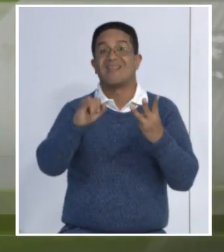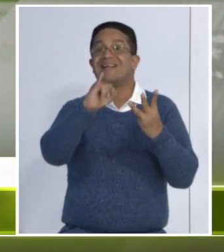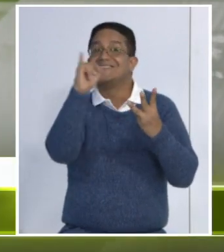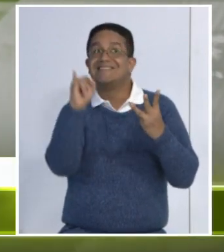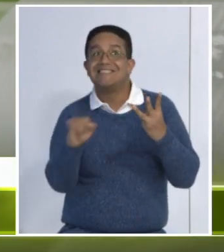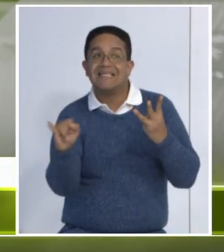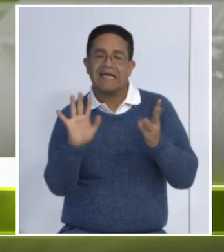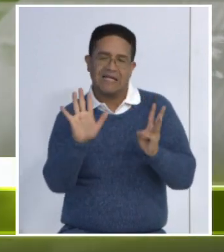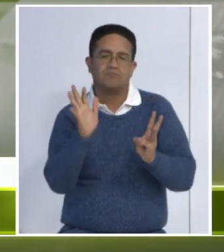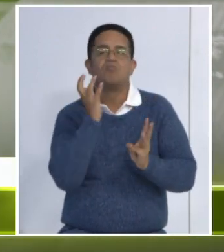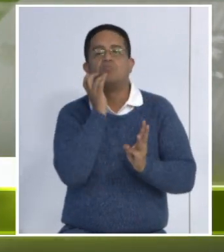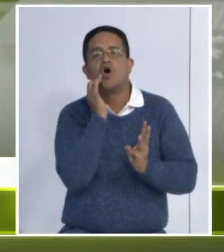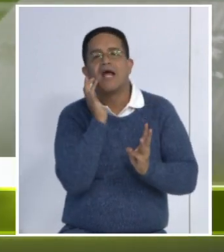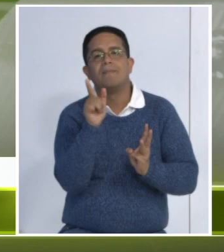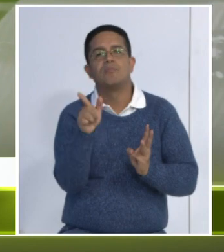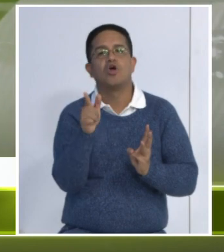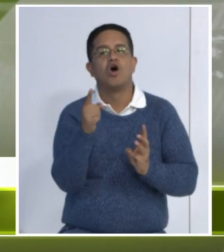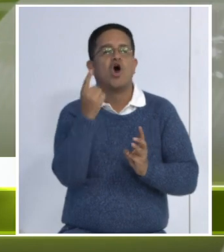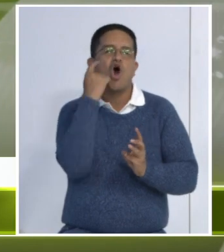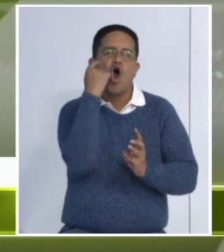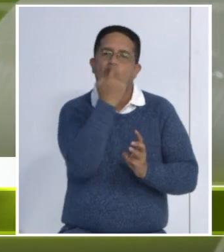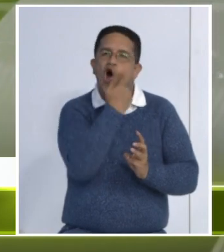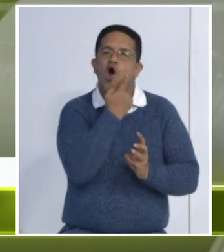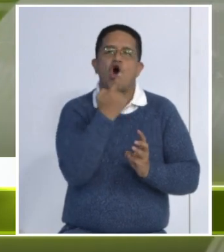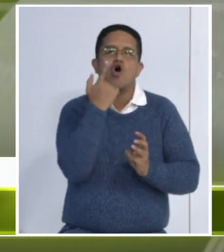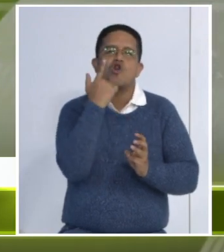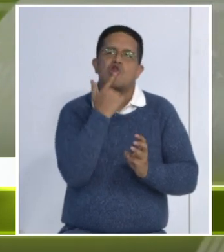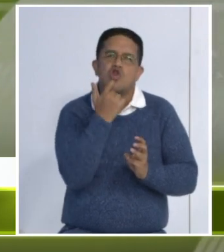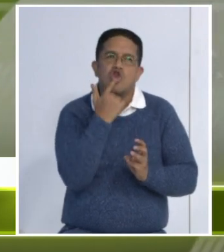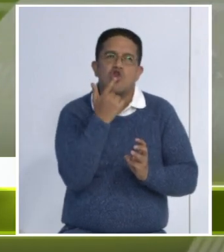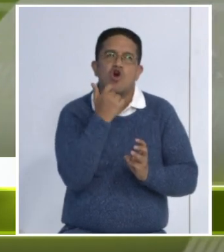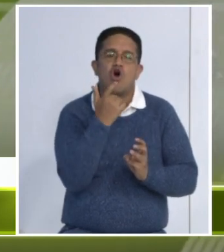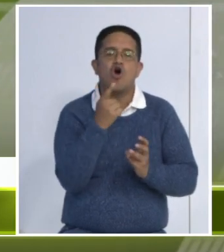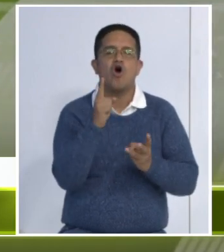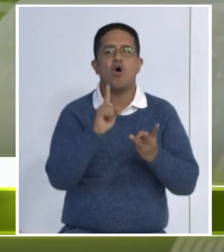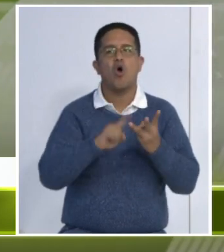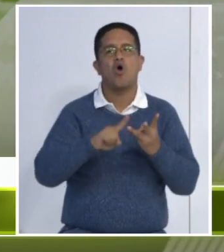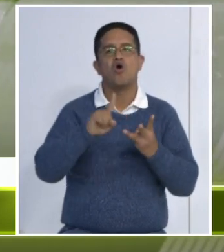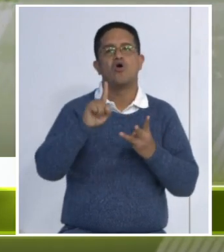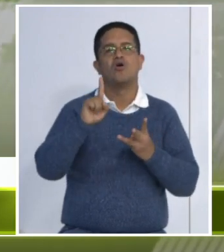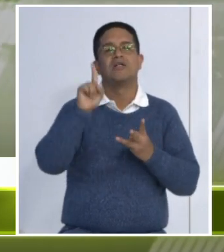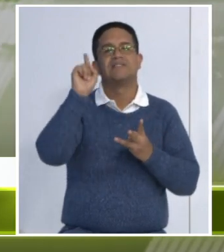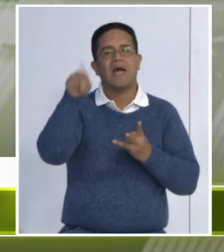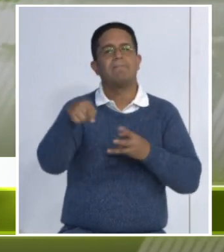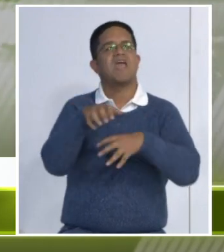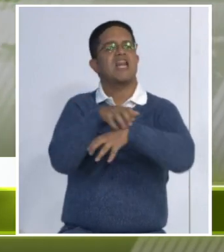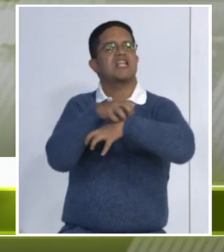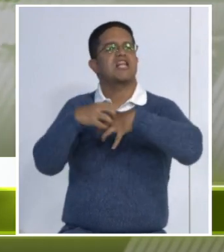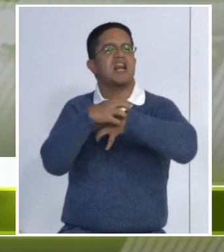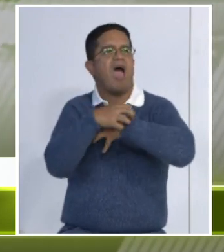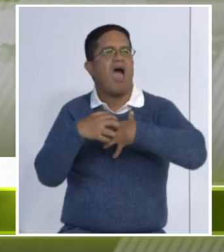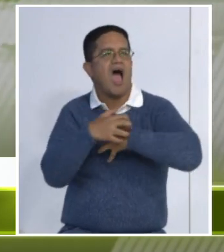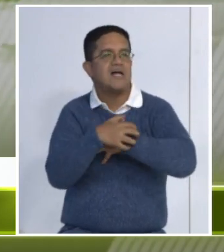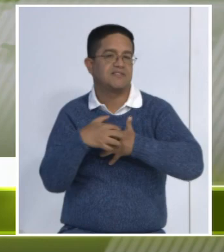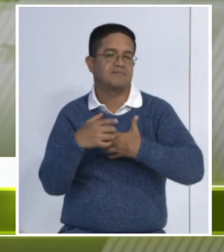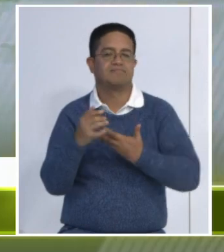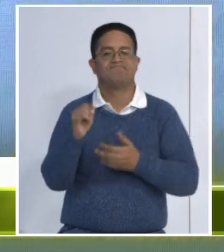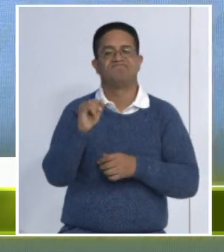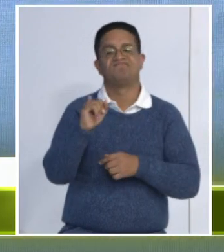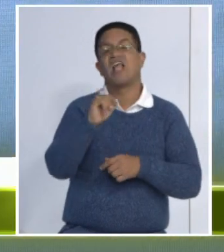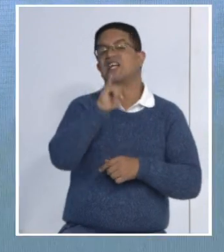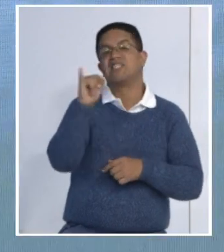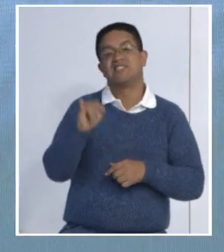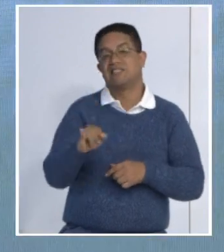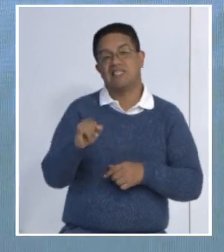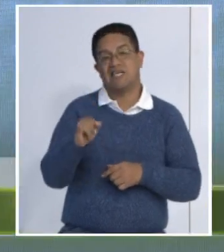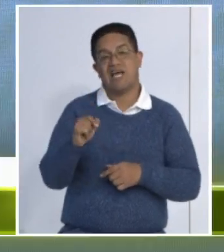características, por ejemplo, puede tener conjuntivitis, pueden tener rash, todas ellas. El Zika no va a cursar con una fiebre tan